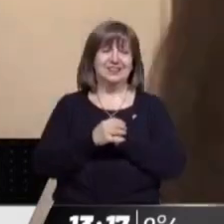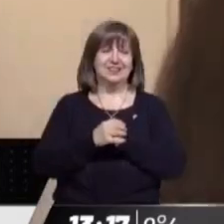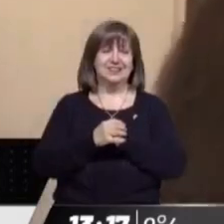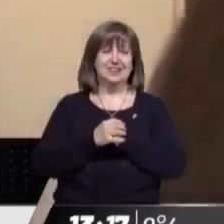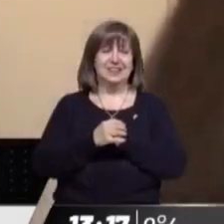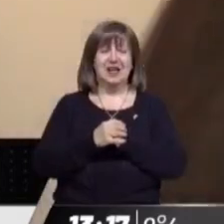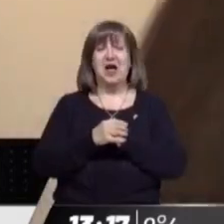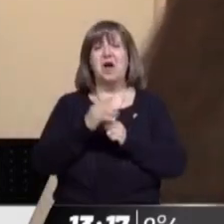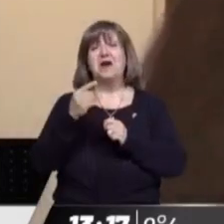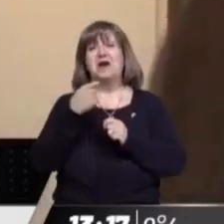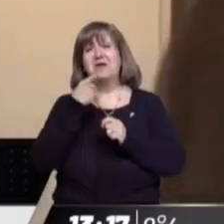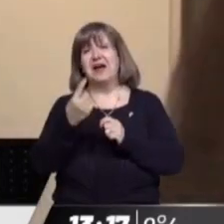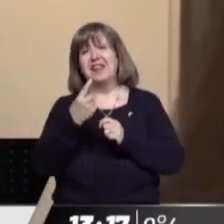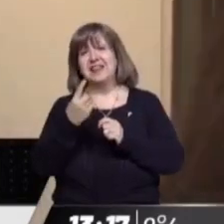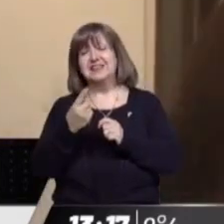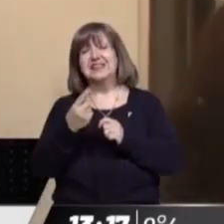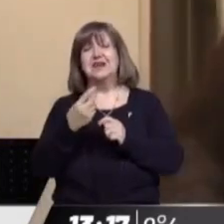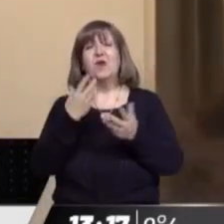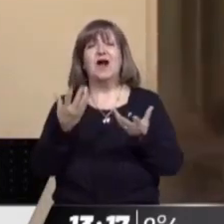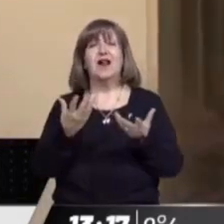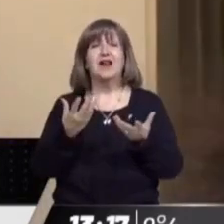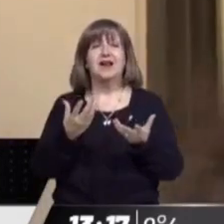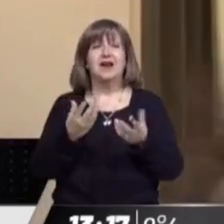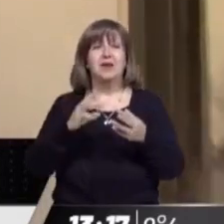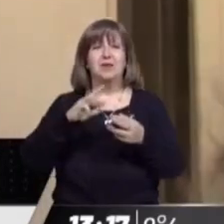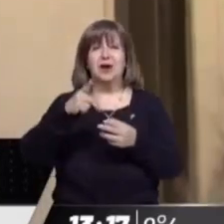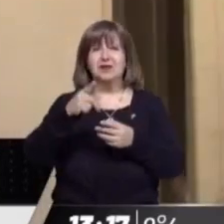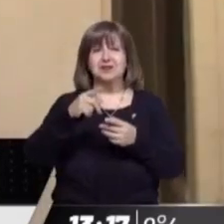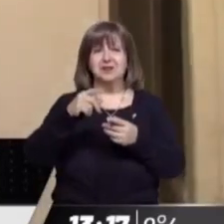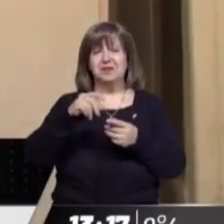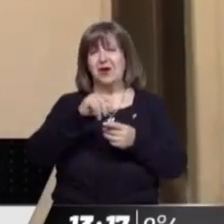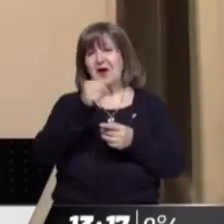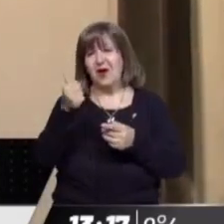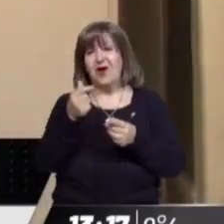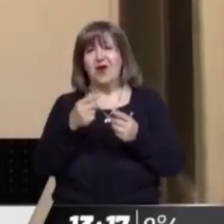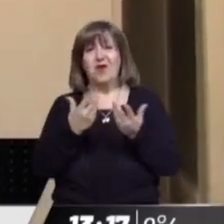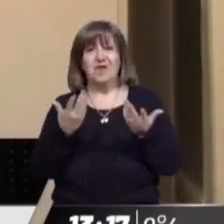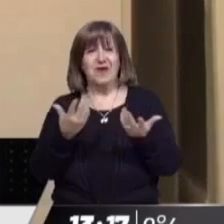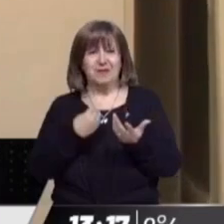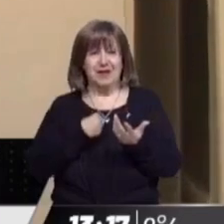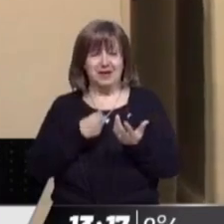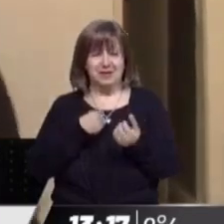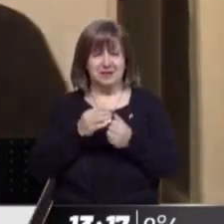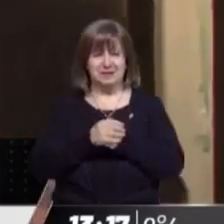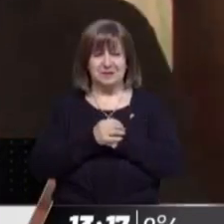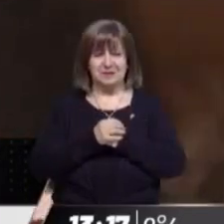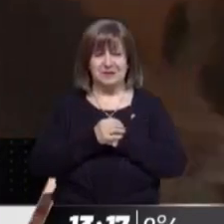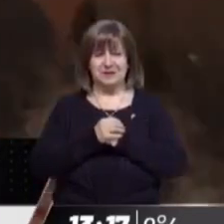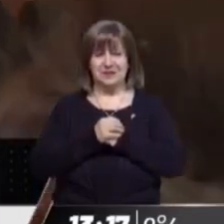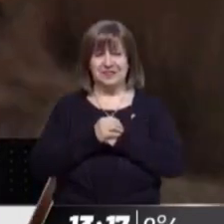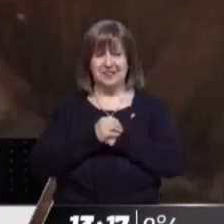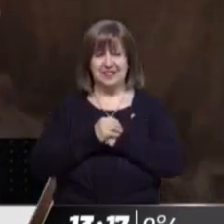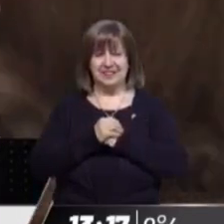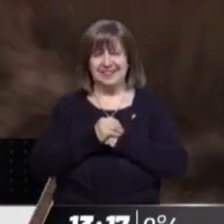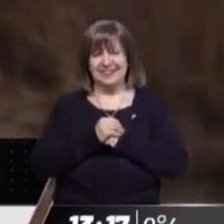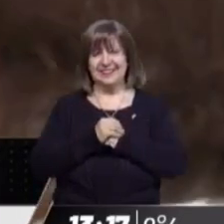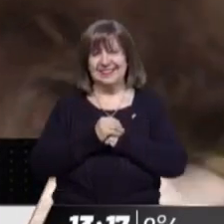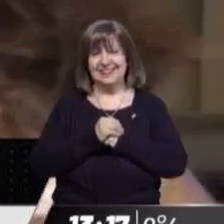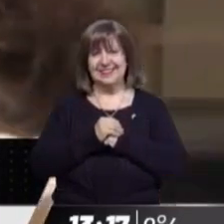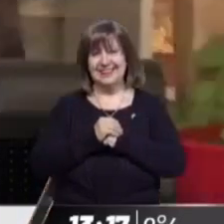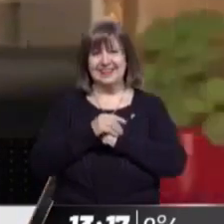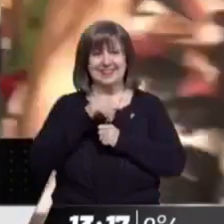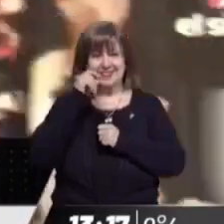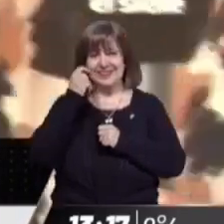voy a hacer hablar fuera de cámara. Le voy a decir que me diga cuál puede ser el próximo ganador. A ver si pego una, chicos. Escúchame, acá